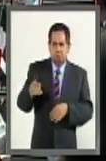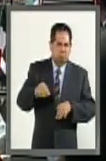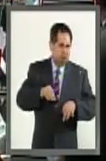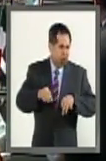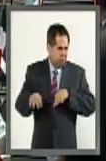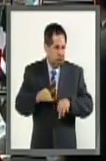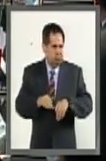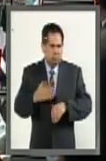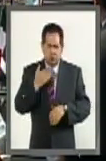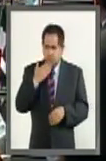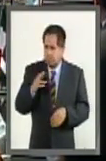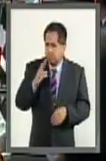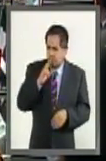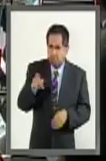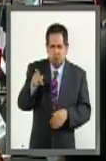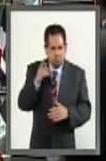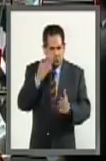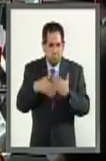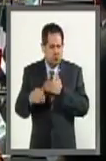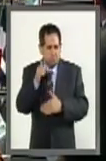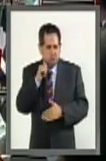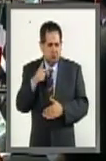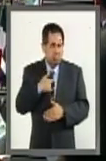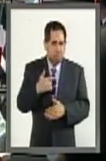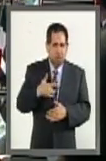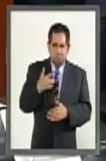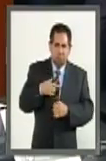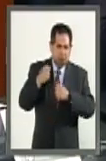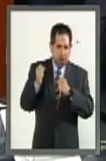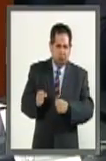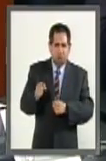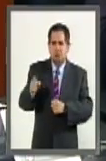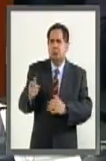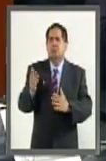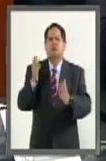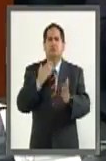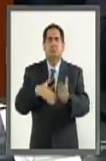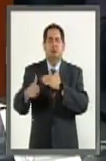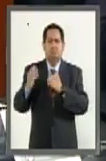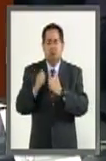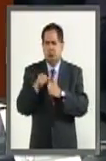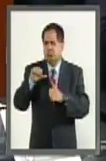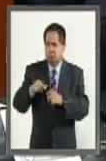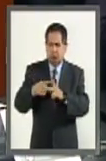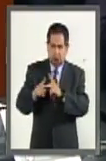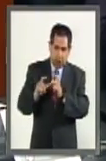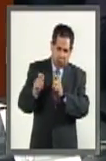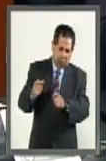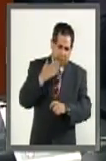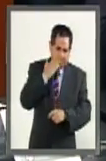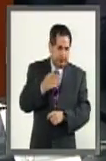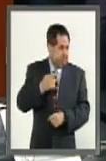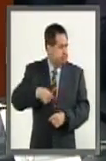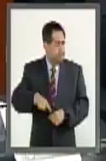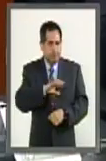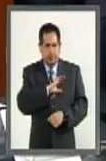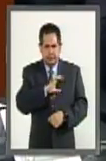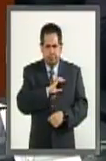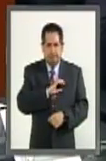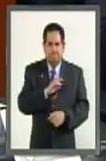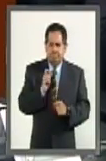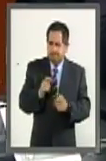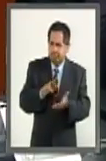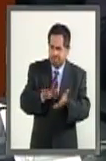de resultados, de éxito, estoy segura que vas a tener gran éxito en lo que hoy emprendes. Cuentas con nuestro cariño, con